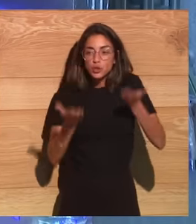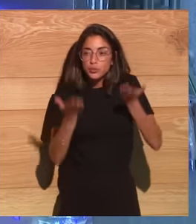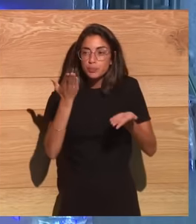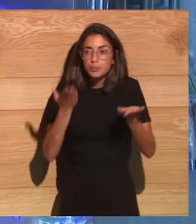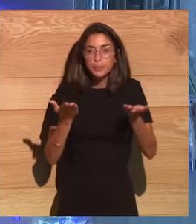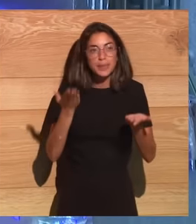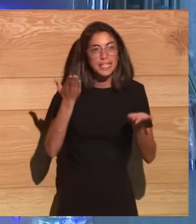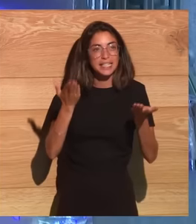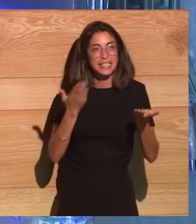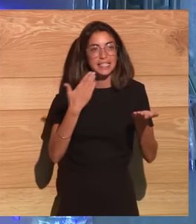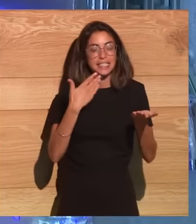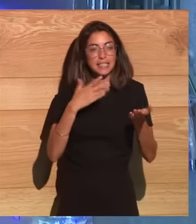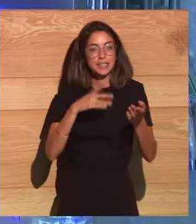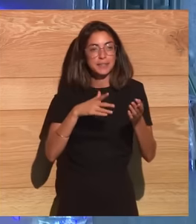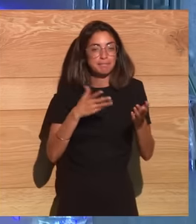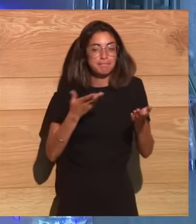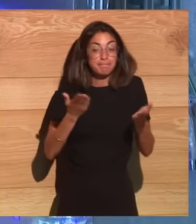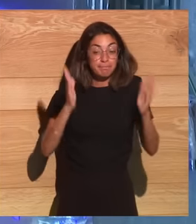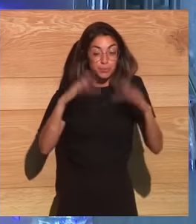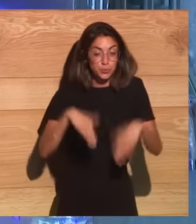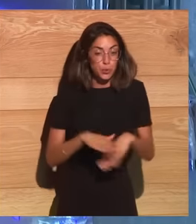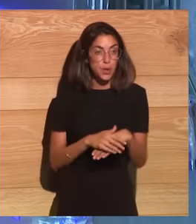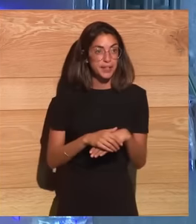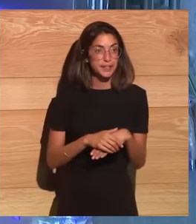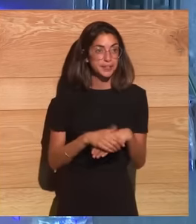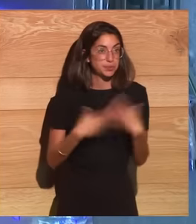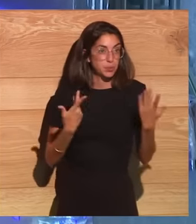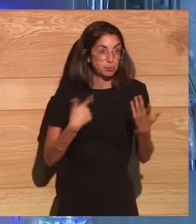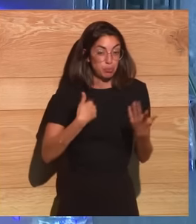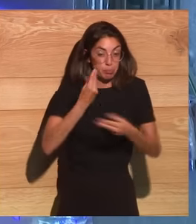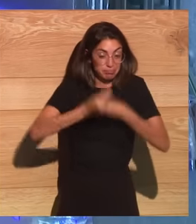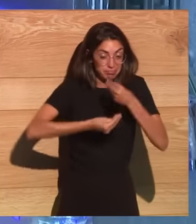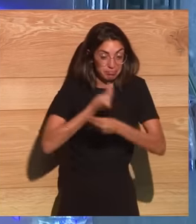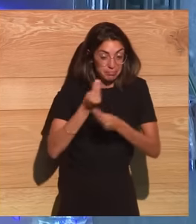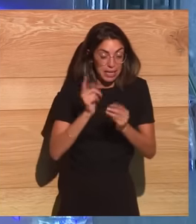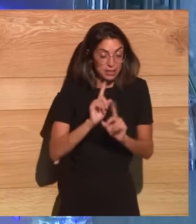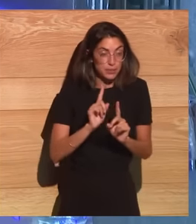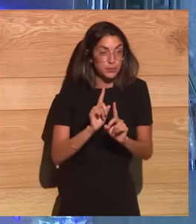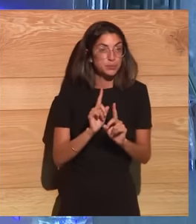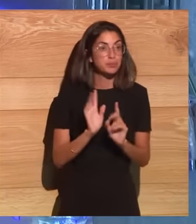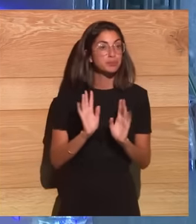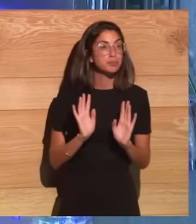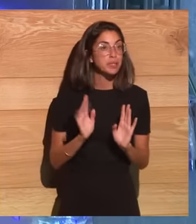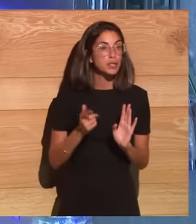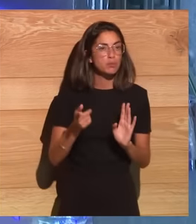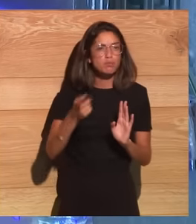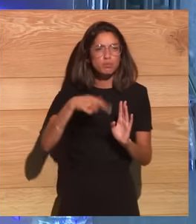sea increíblemente ofensiva. Así que no las voy a hacer, pero... Qué